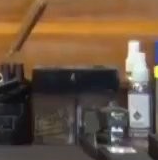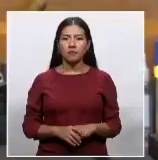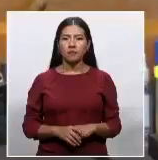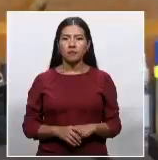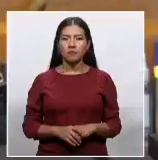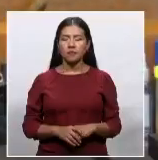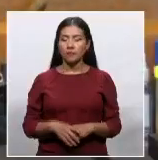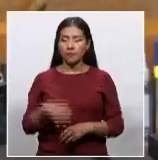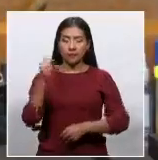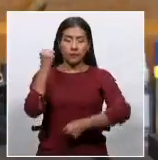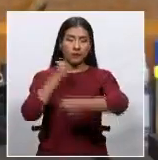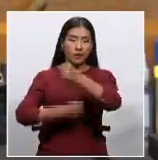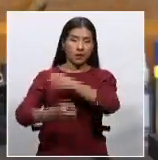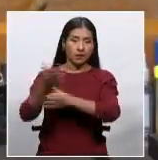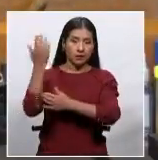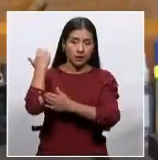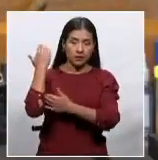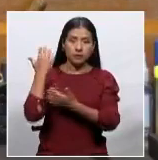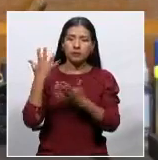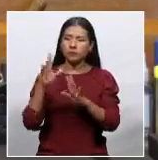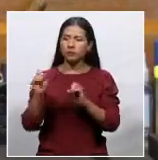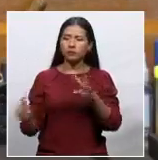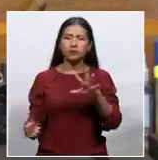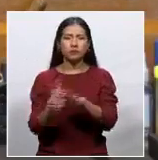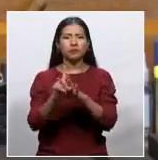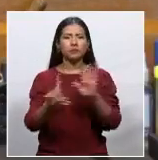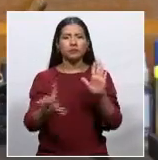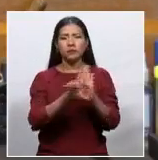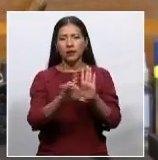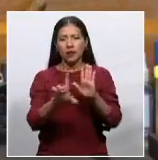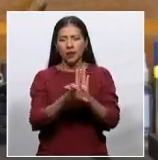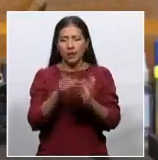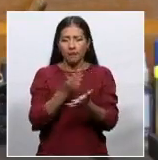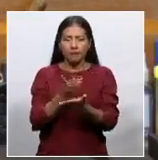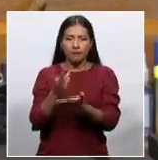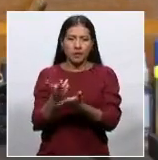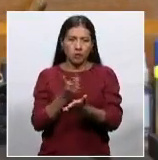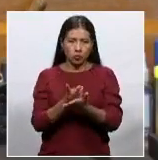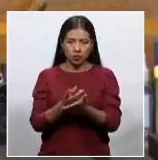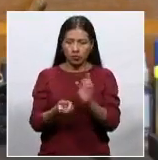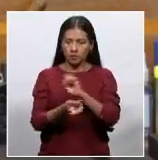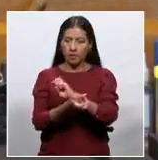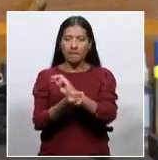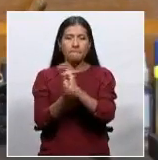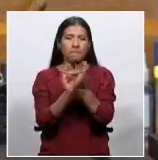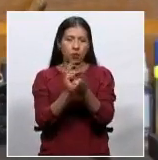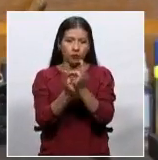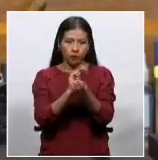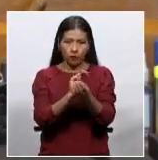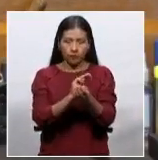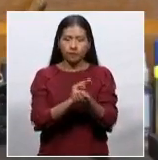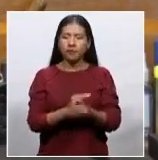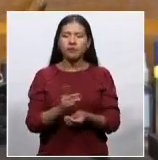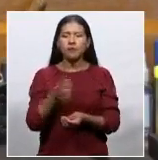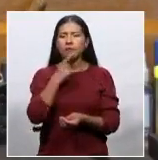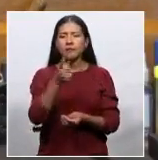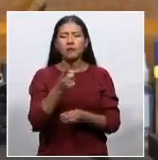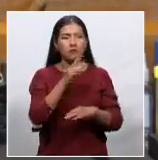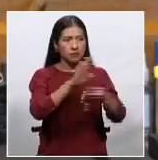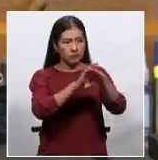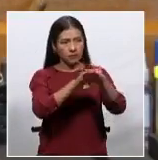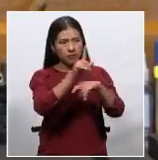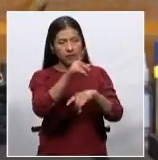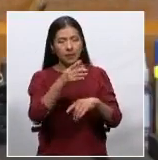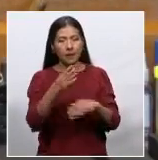El año pasado salió la ley del presupuesto reformulado que instruye al Banco Central a tomar las